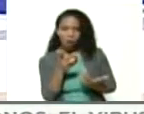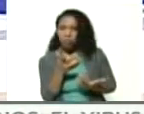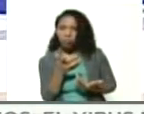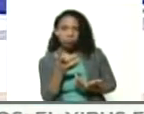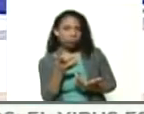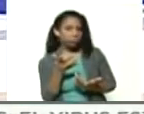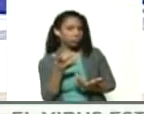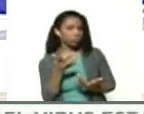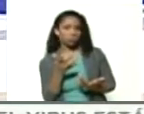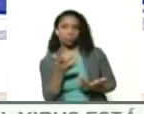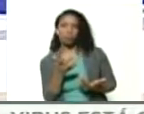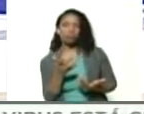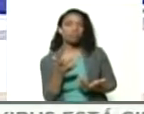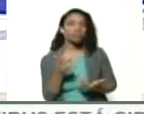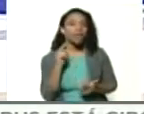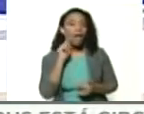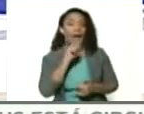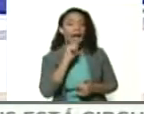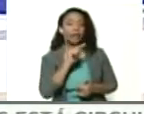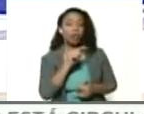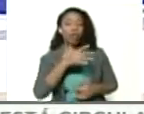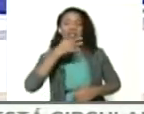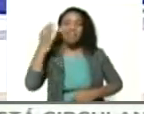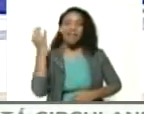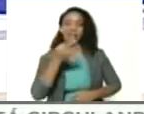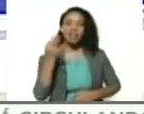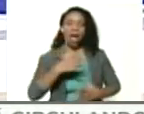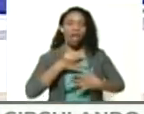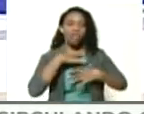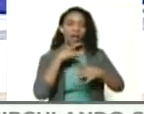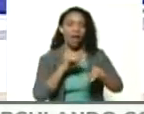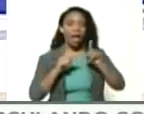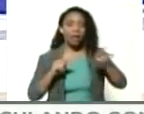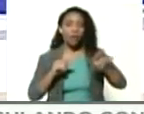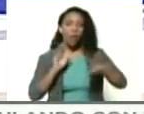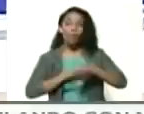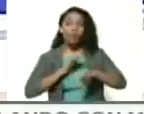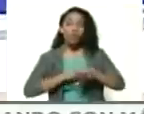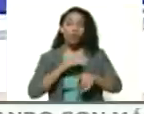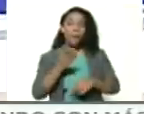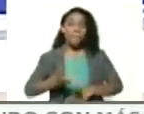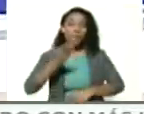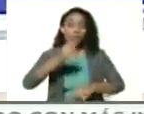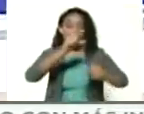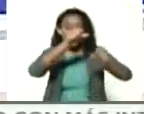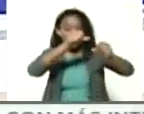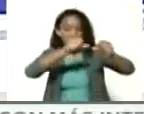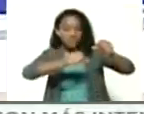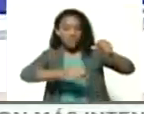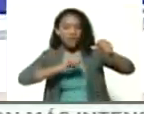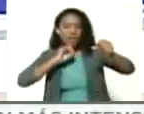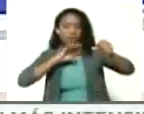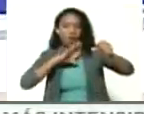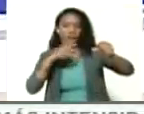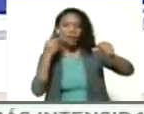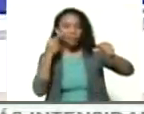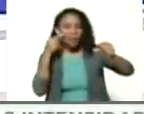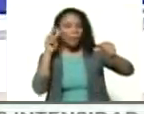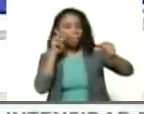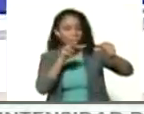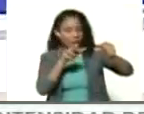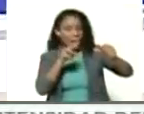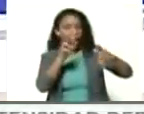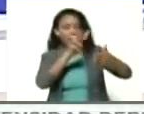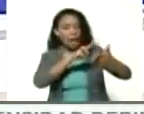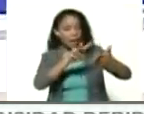barbarie. Estos son de verdad sus intereses. Por eso es tan importante revisar la historia, revisarla